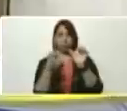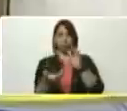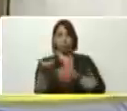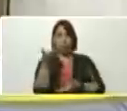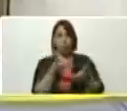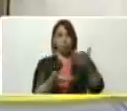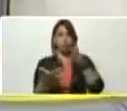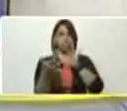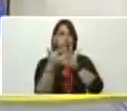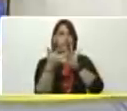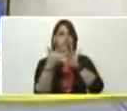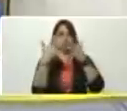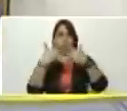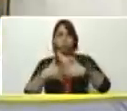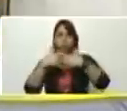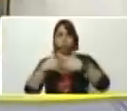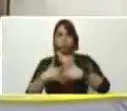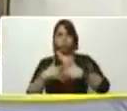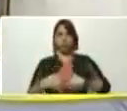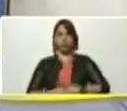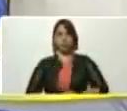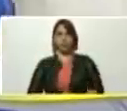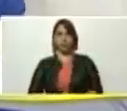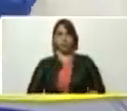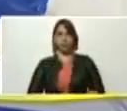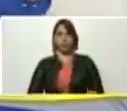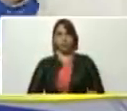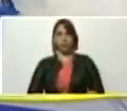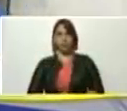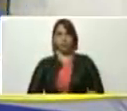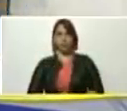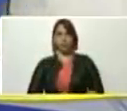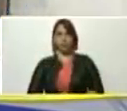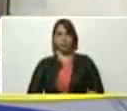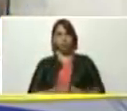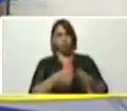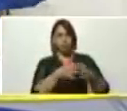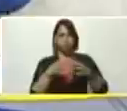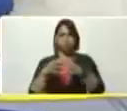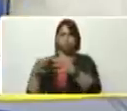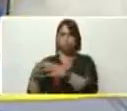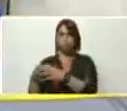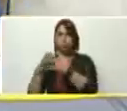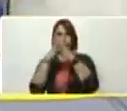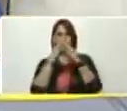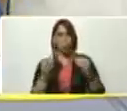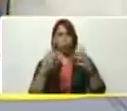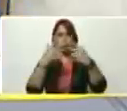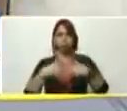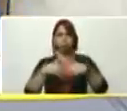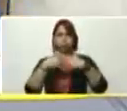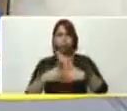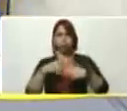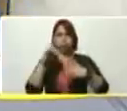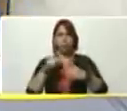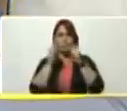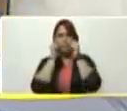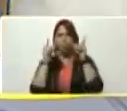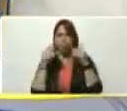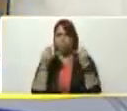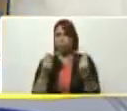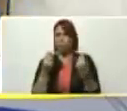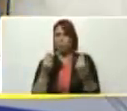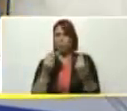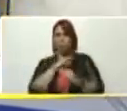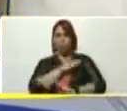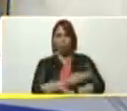los industriales. Industriales, industria, sector, todo, toda la industria. Es impresionante el